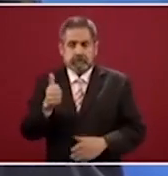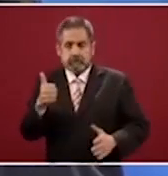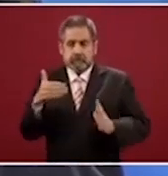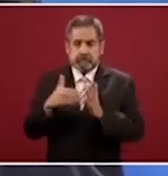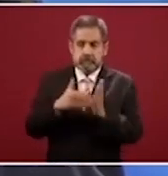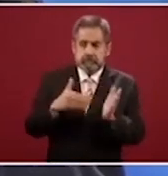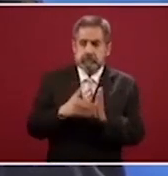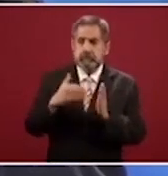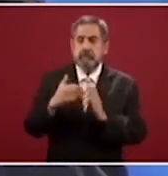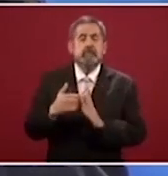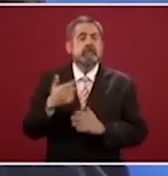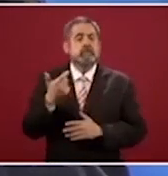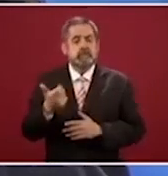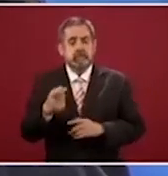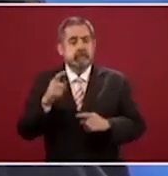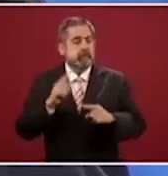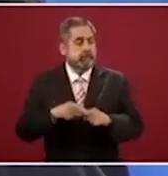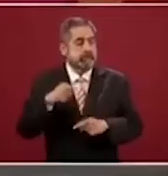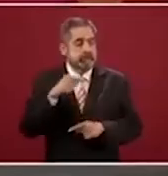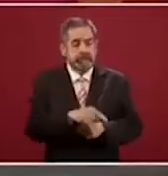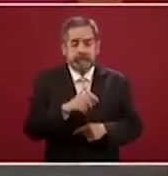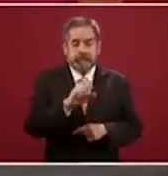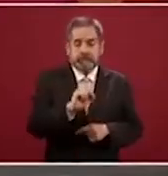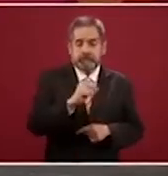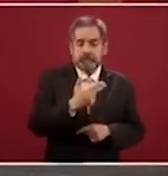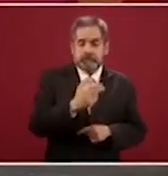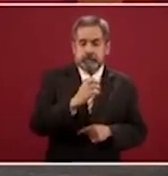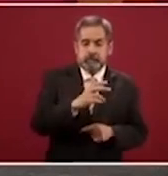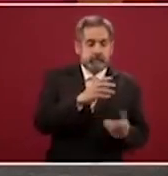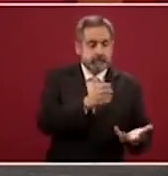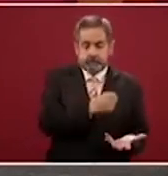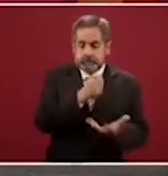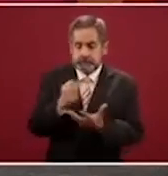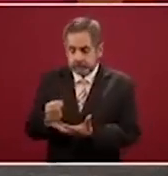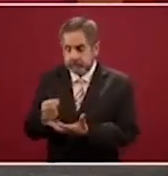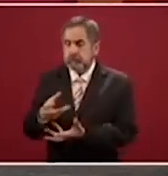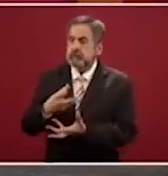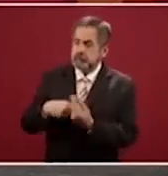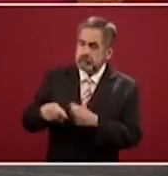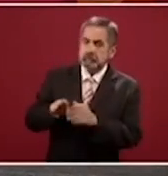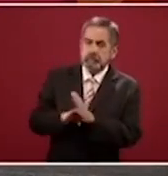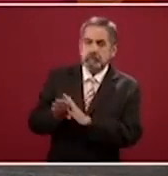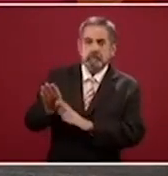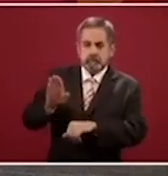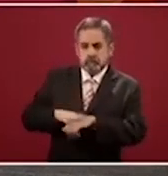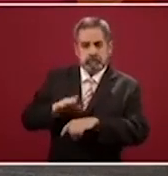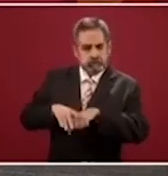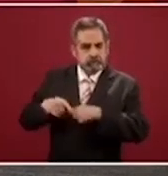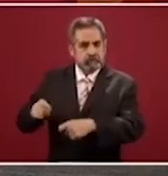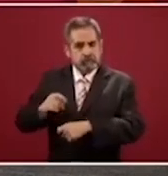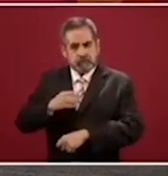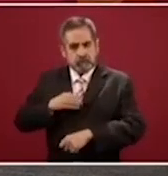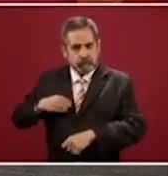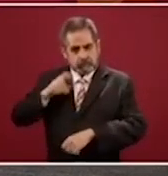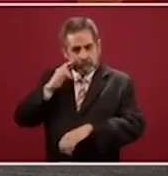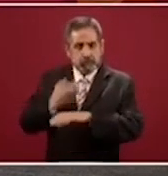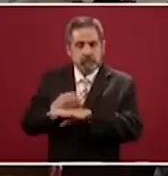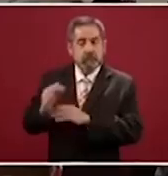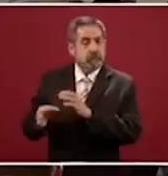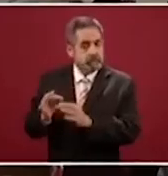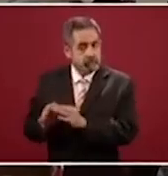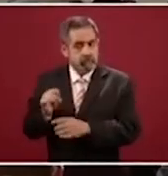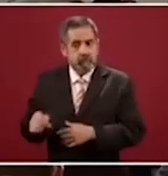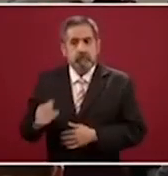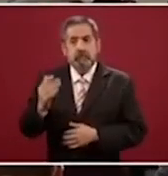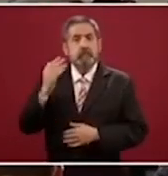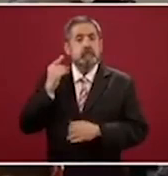pesos entregó la Secretaría de Hacienda para sacarla adelante, para cumplir con sus compromisos. Y el año pasado, en